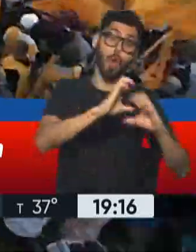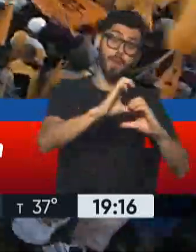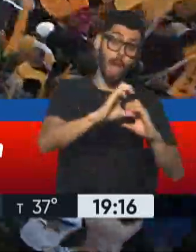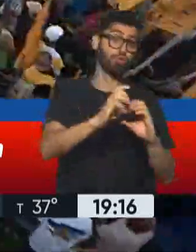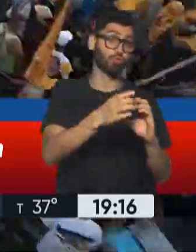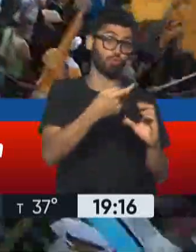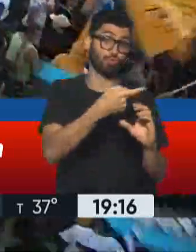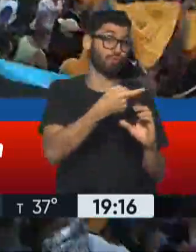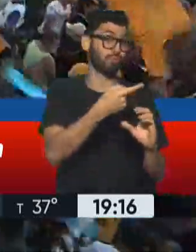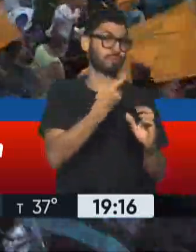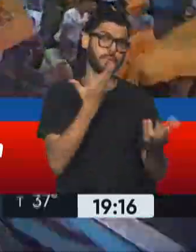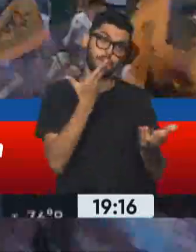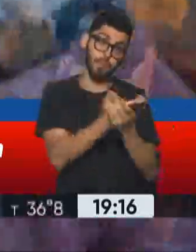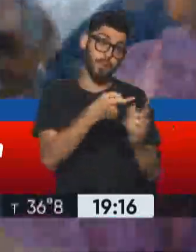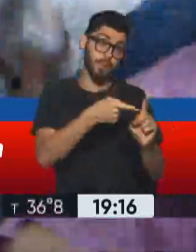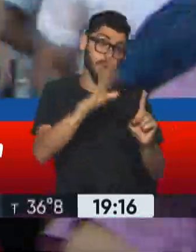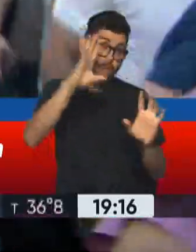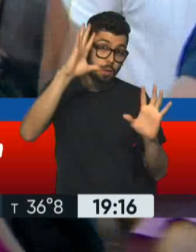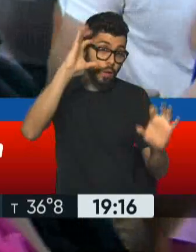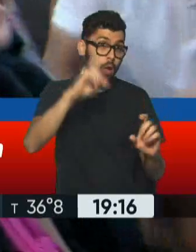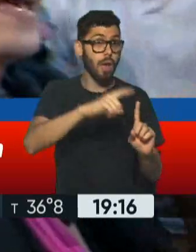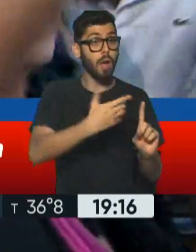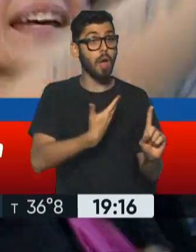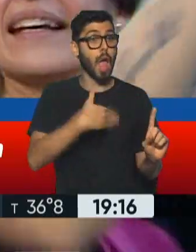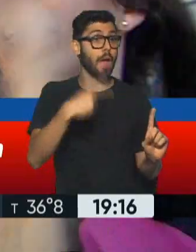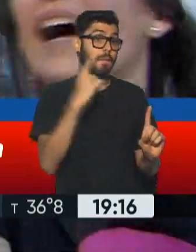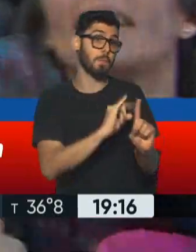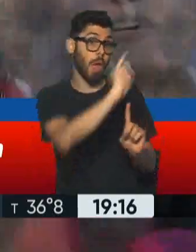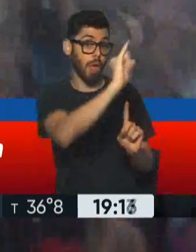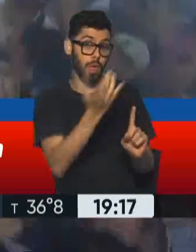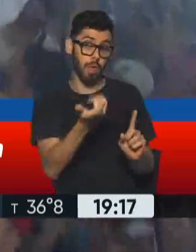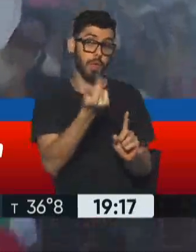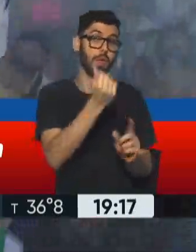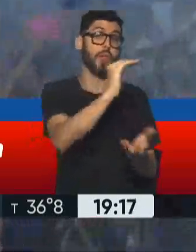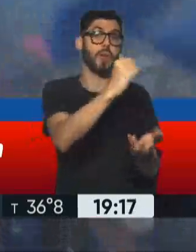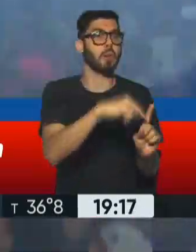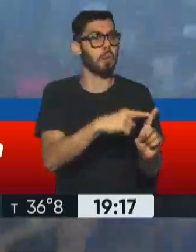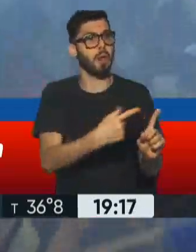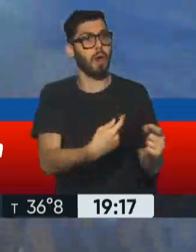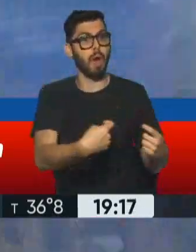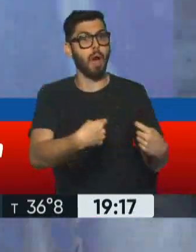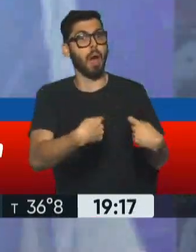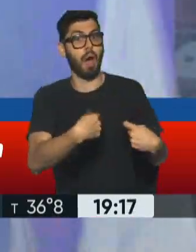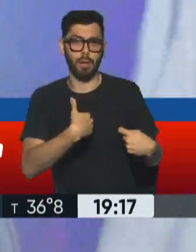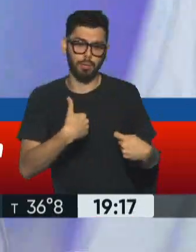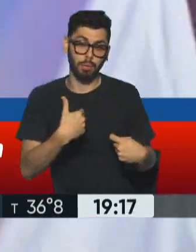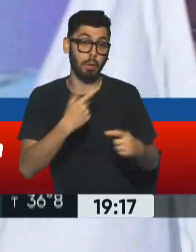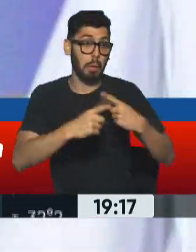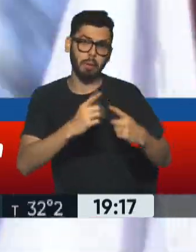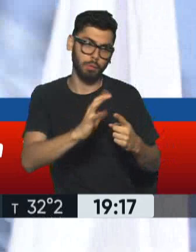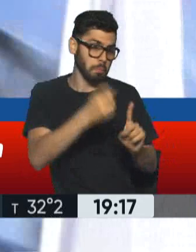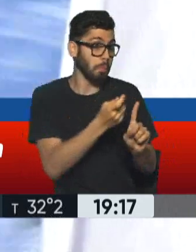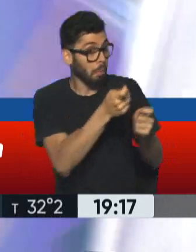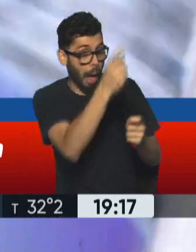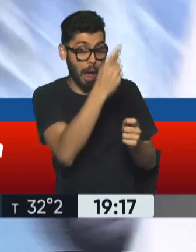pidió que le recuerden al FMI las condiciones en las que se hizo ese crédito, sí, más que apurar al gobierno a cerrar un acuerdo.